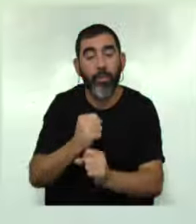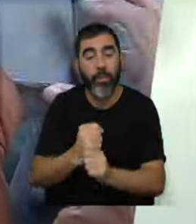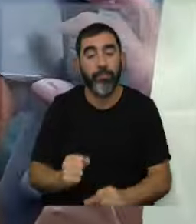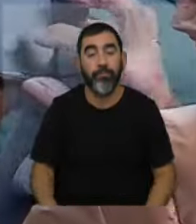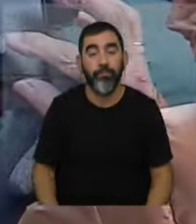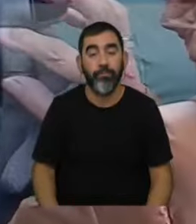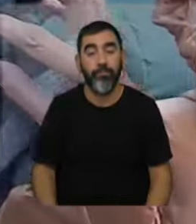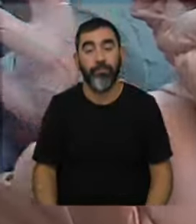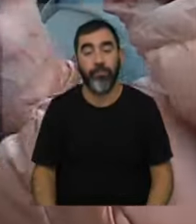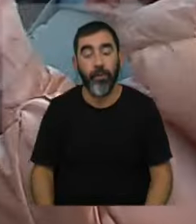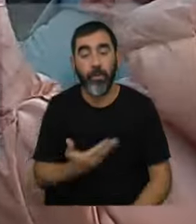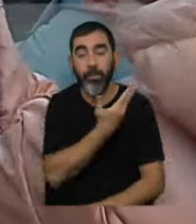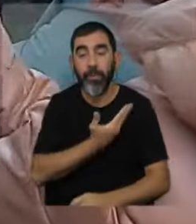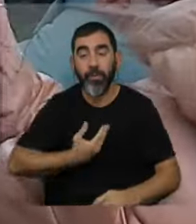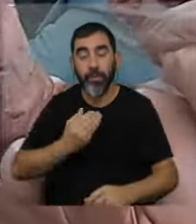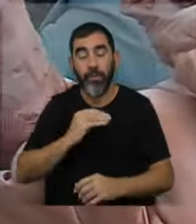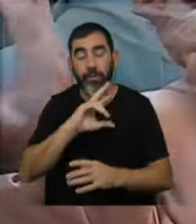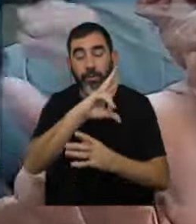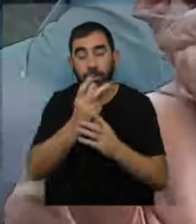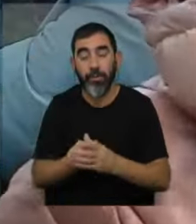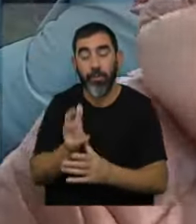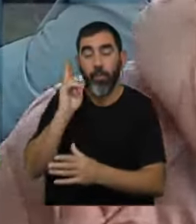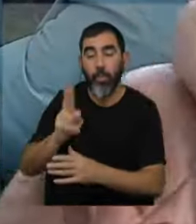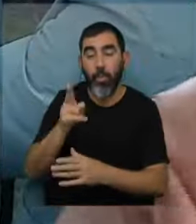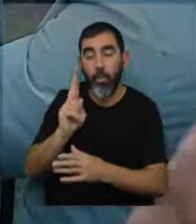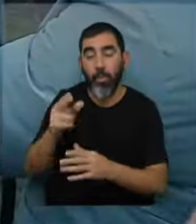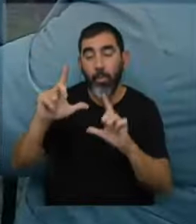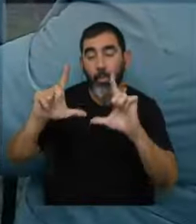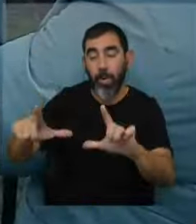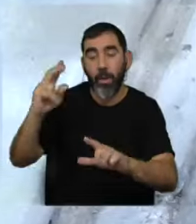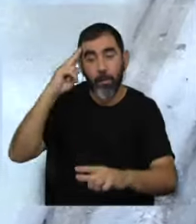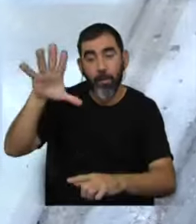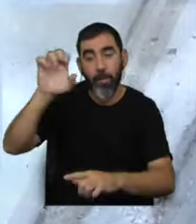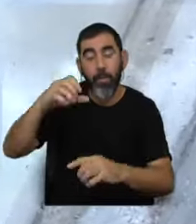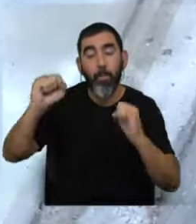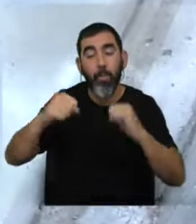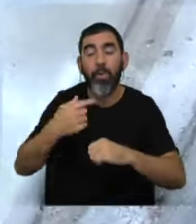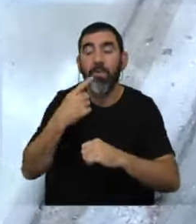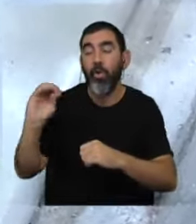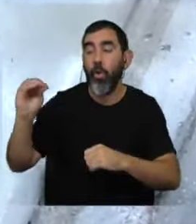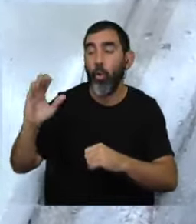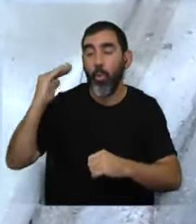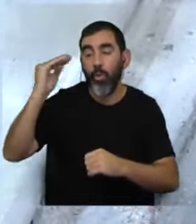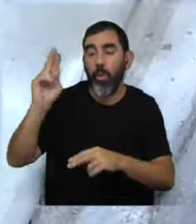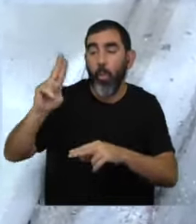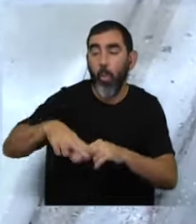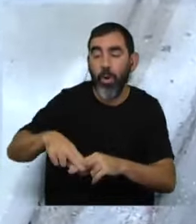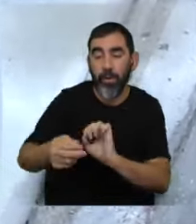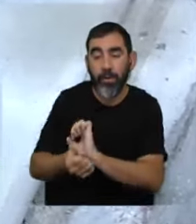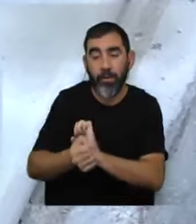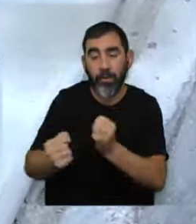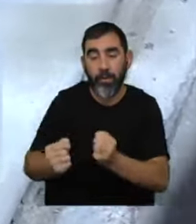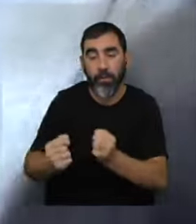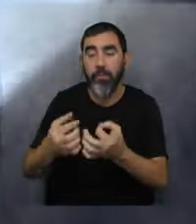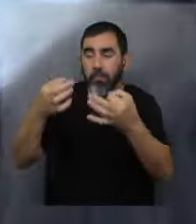trabajo la presidenta del codicen impide colocar placa de memoria en paisandú por considerar que la joven docente fallecida en reclusión